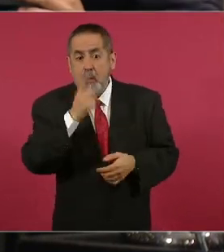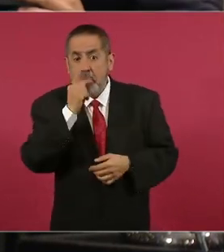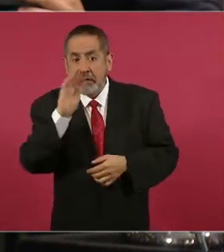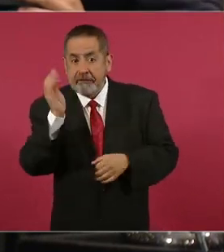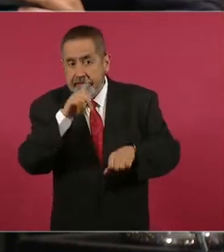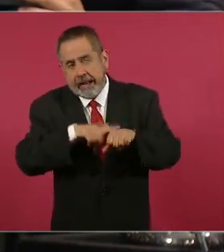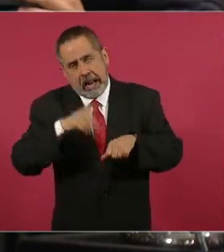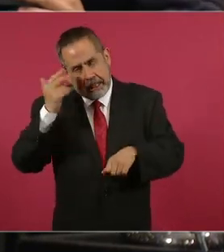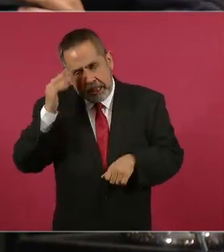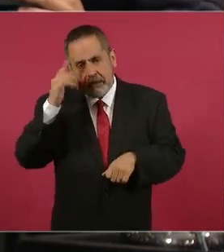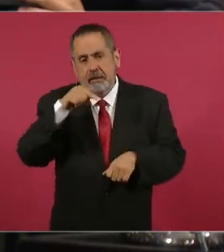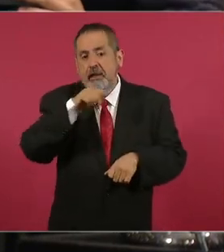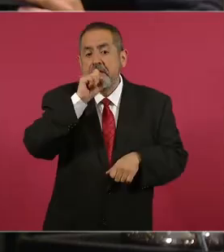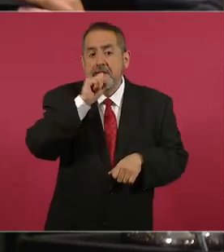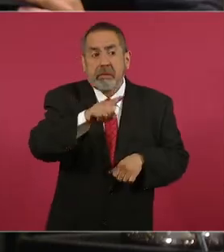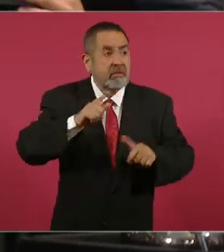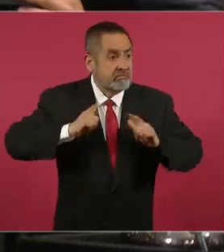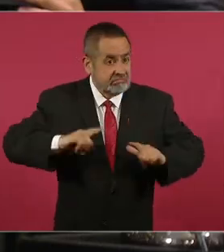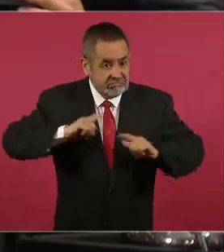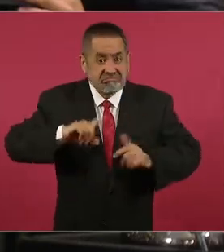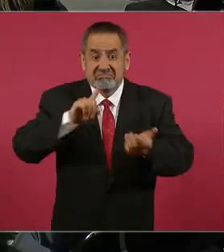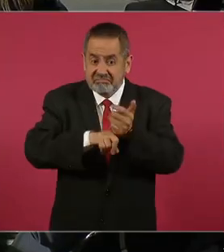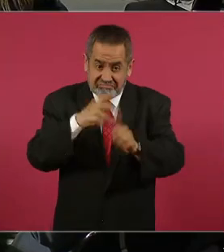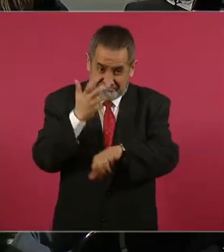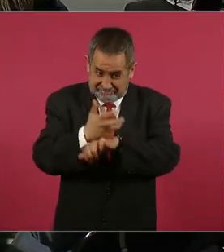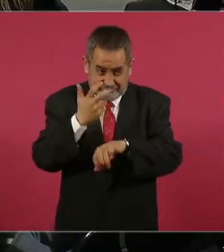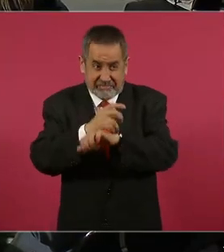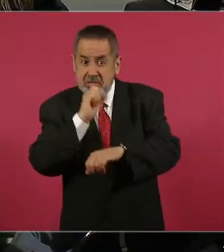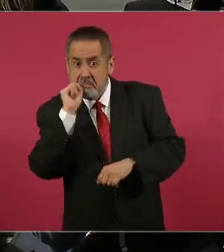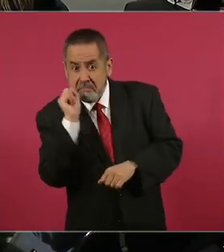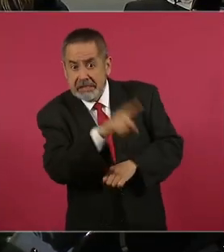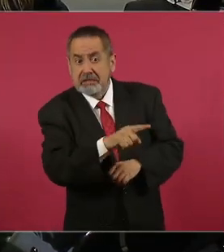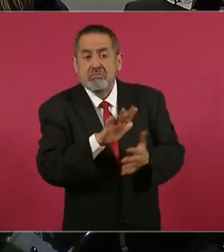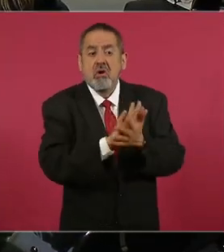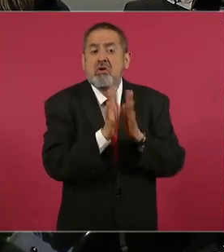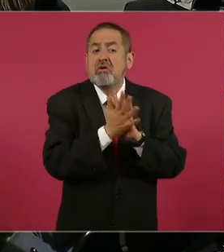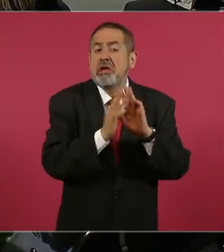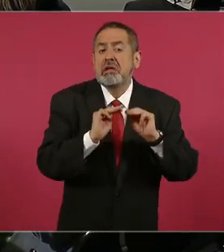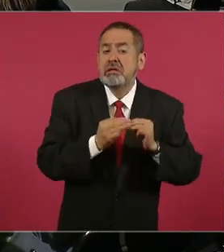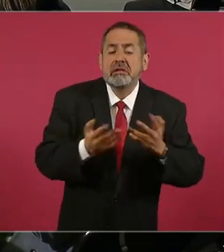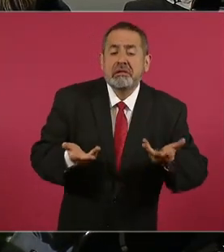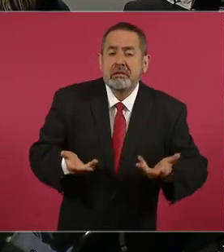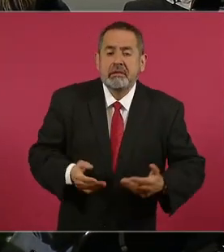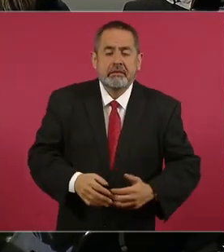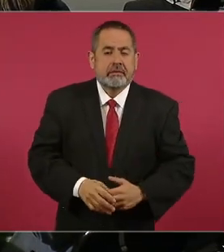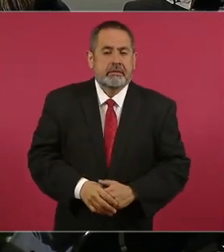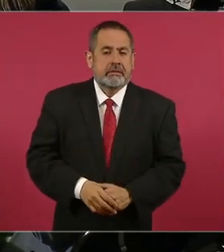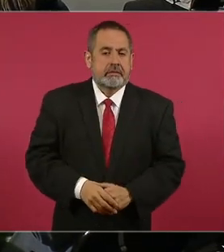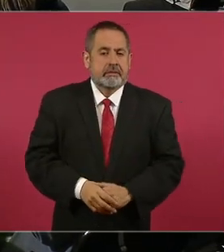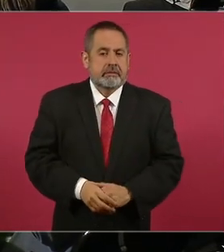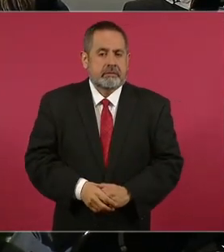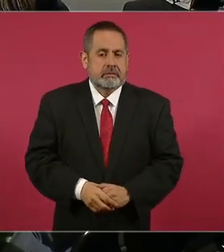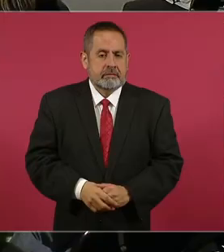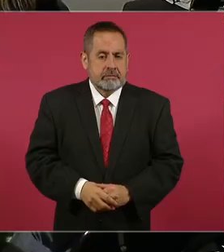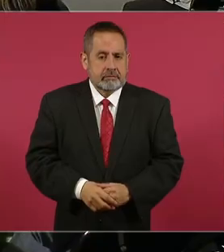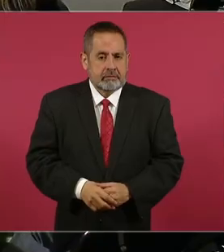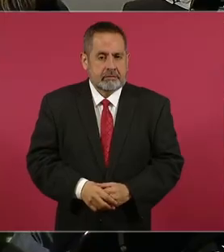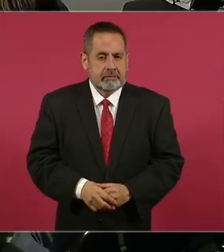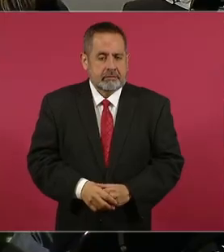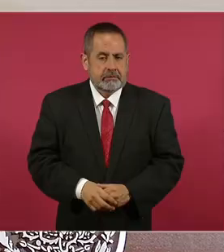aquel entonces, sino también de agentes de Estados Unidos. Bueno, ha habido un